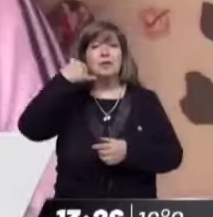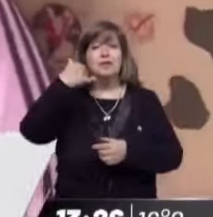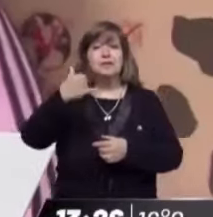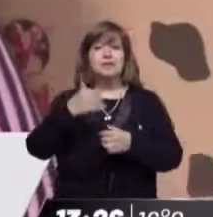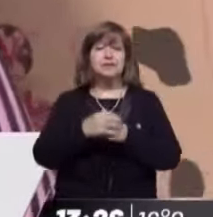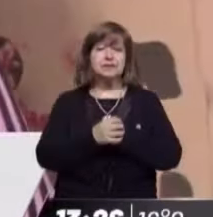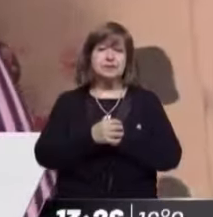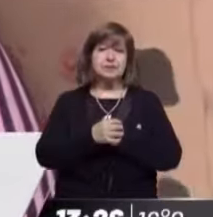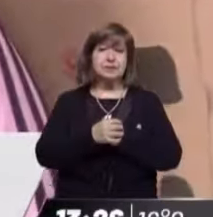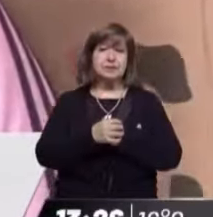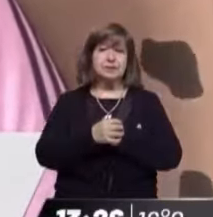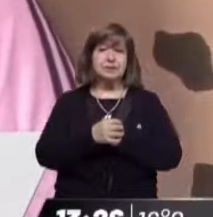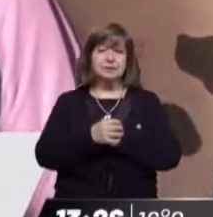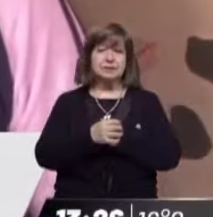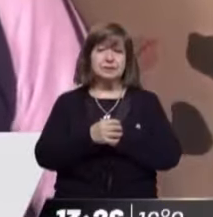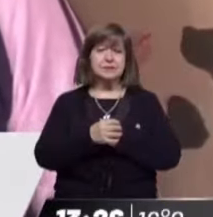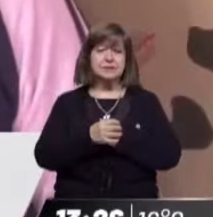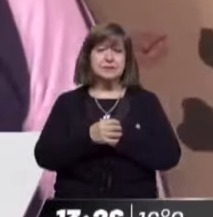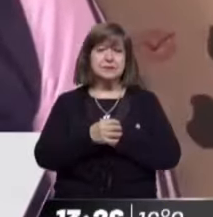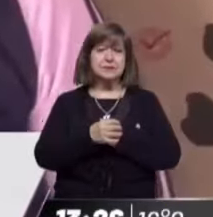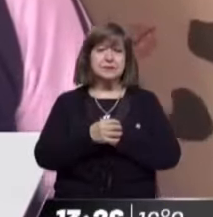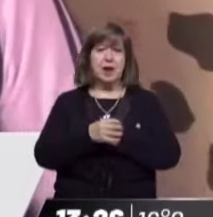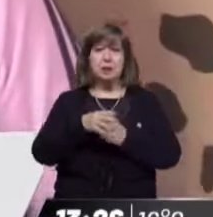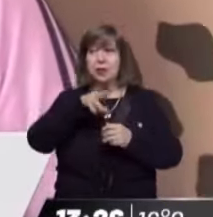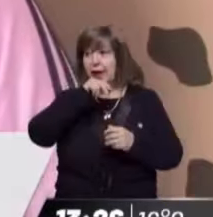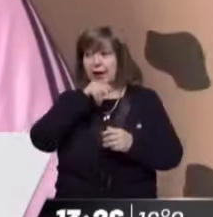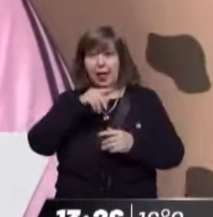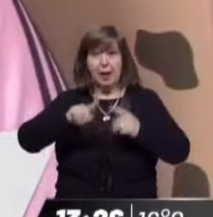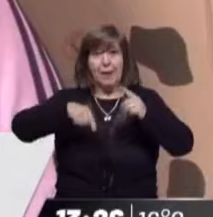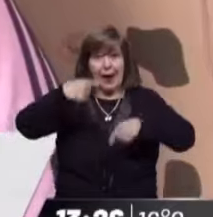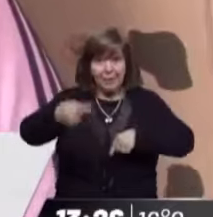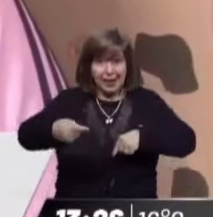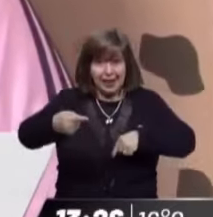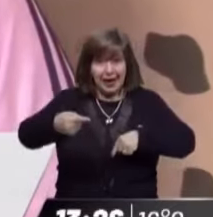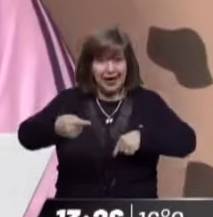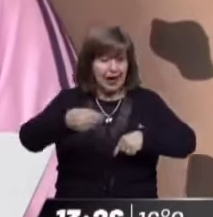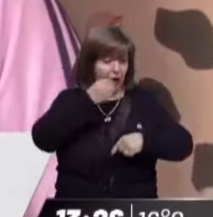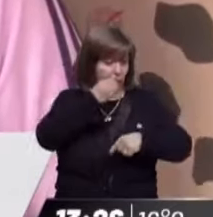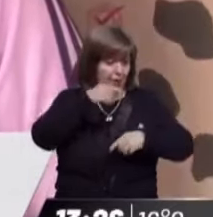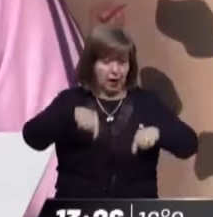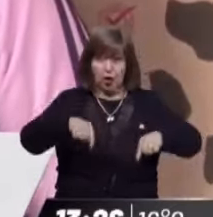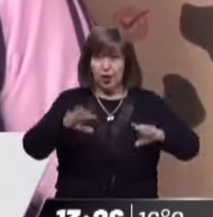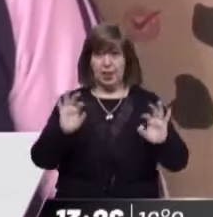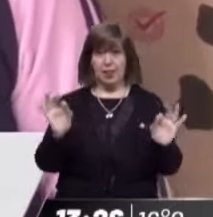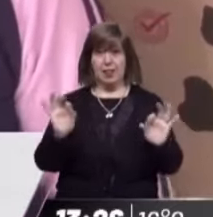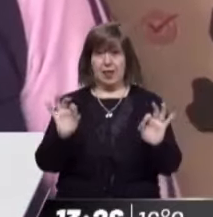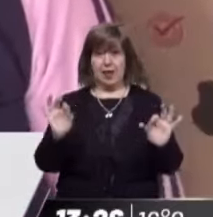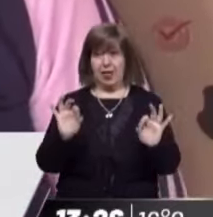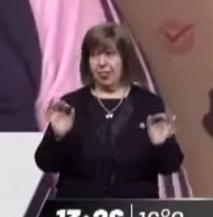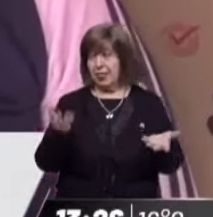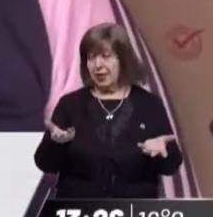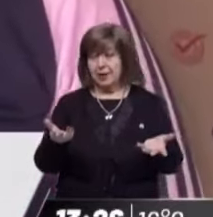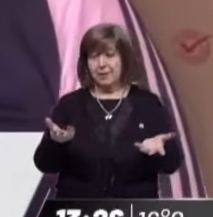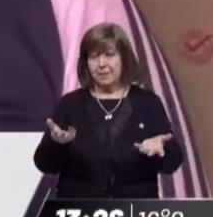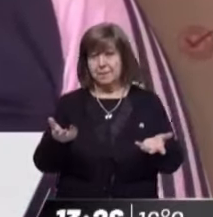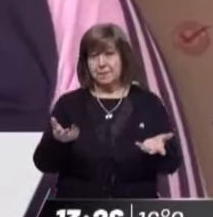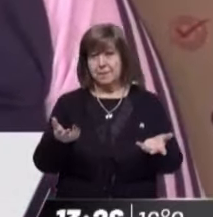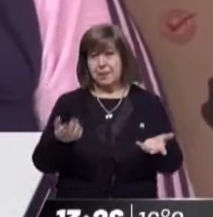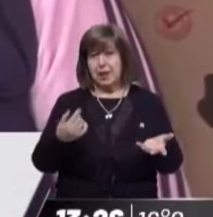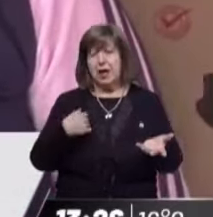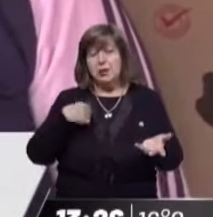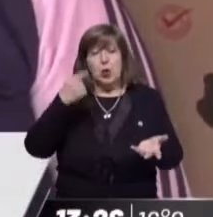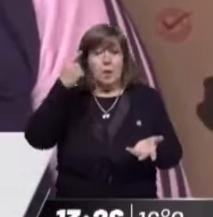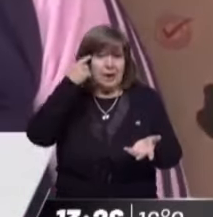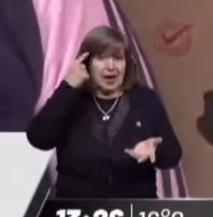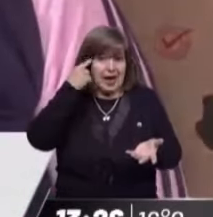sí iba a decir que me resulta impensable que haya quienes consideren que este lugar no significa nada Yo quiero creer